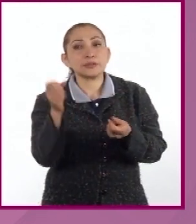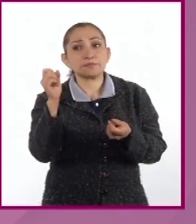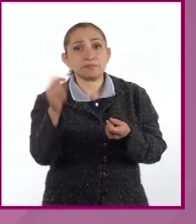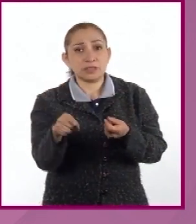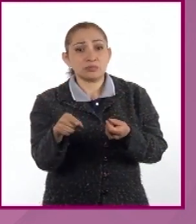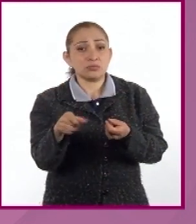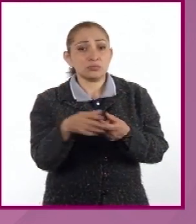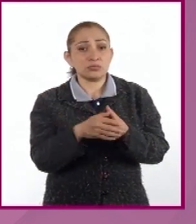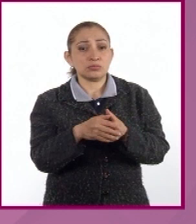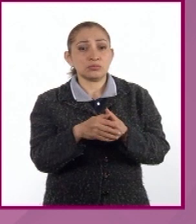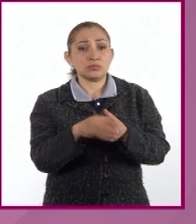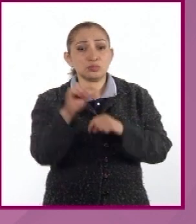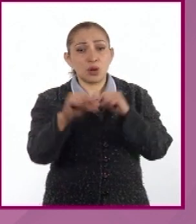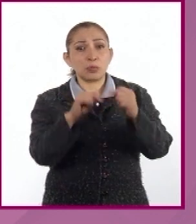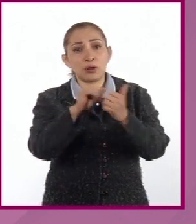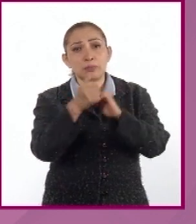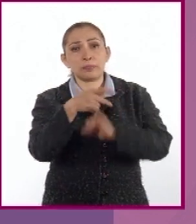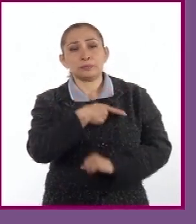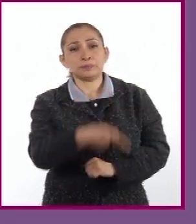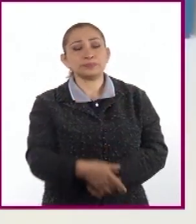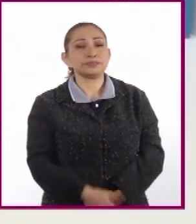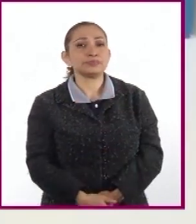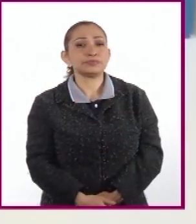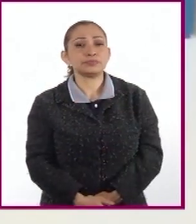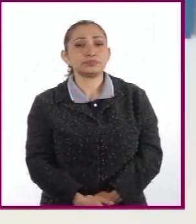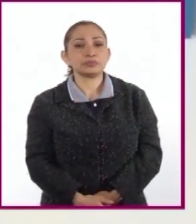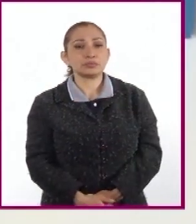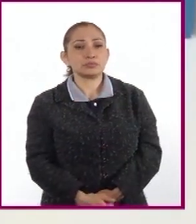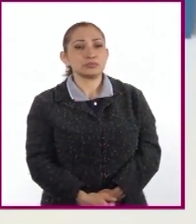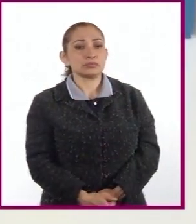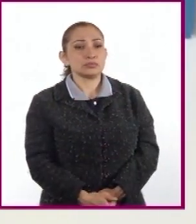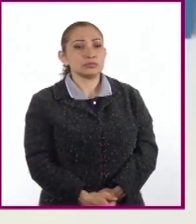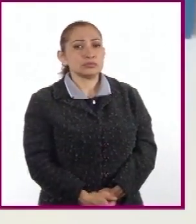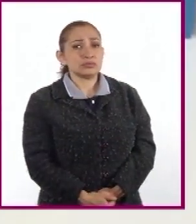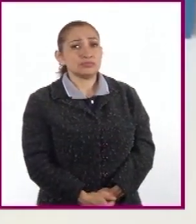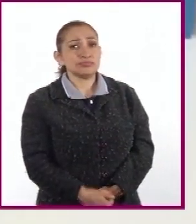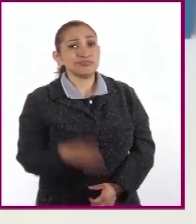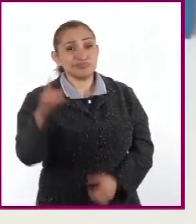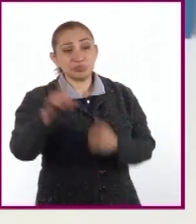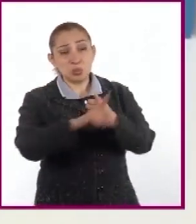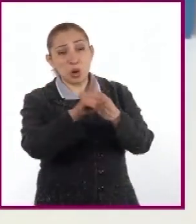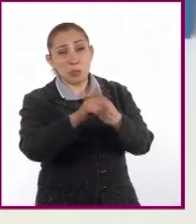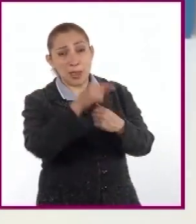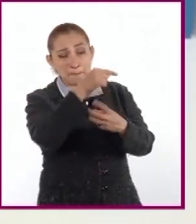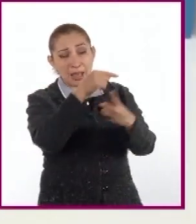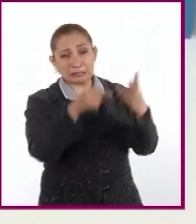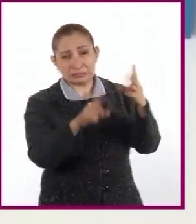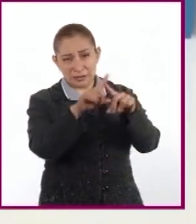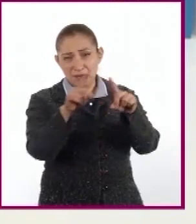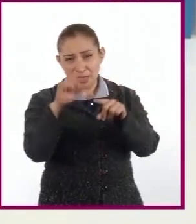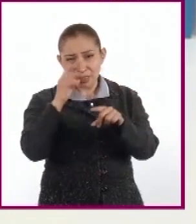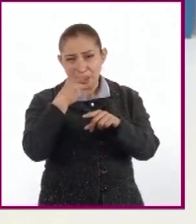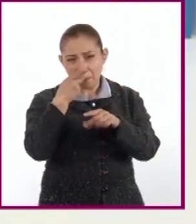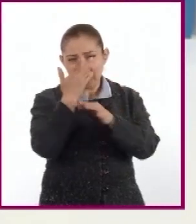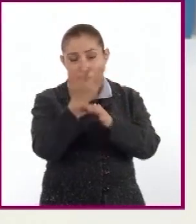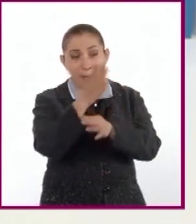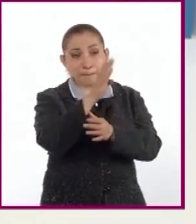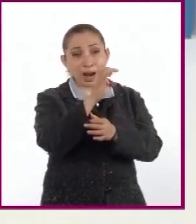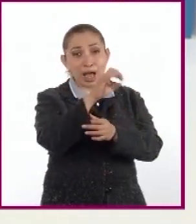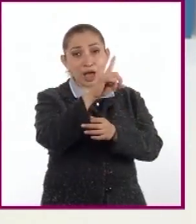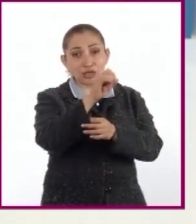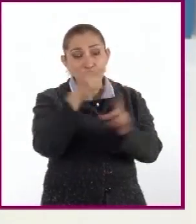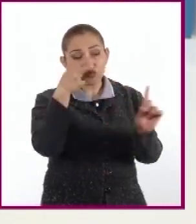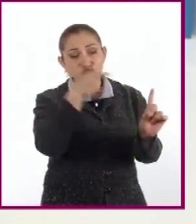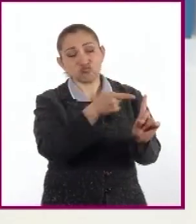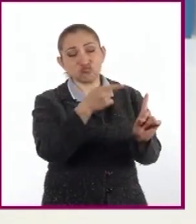ellos pues se vayan haciendo pobres. Los desafíos que nos refieren son variados. Mientras Brandon se enfoca